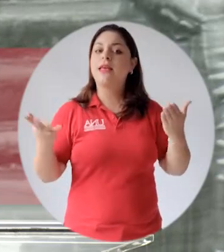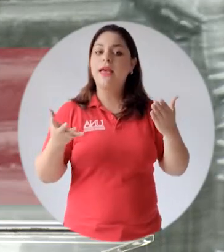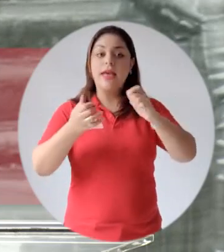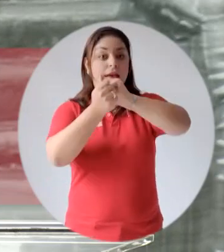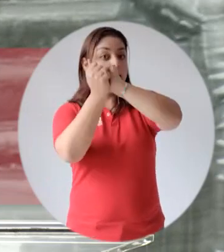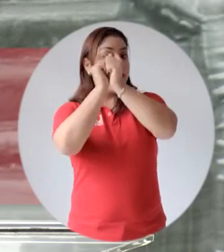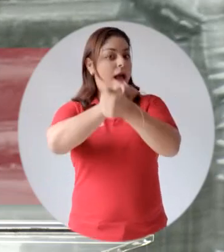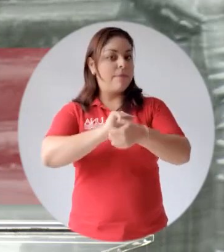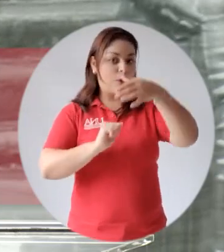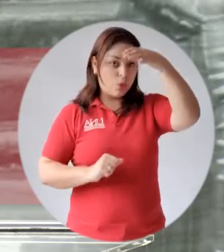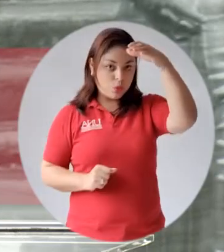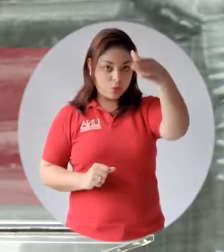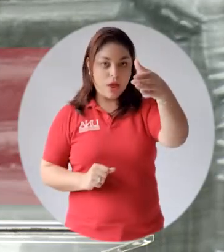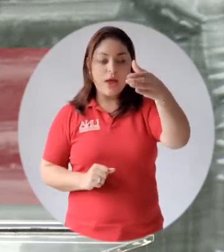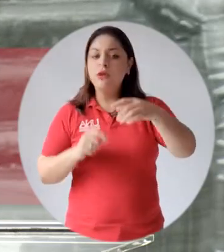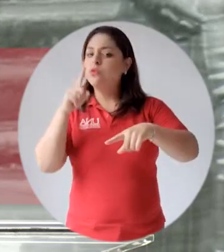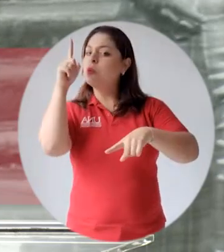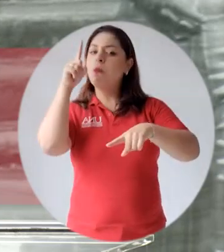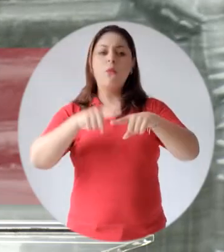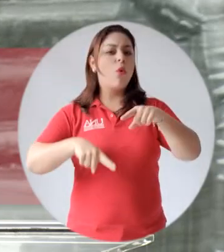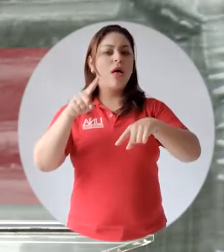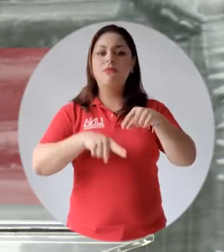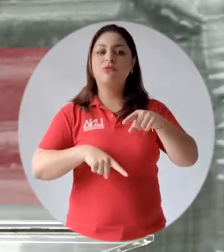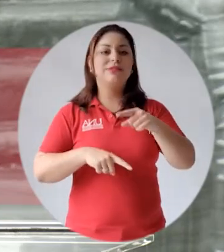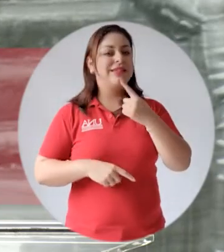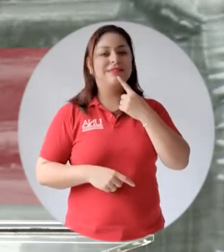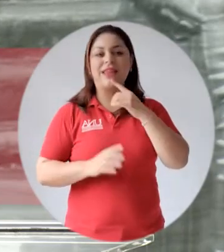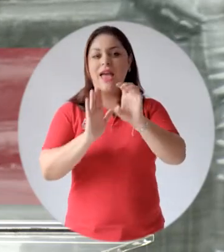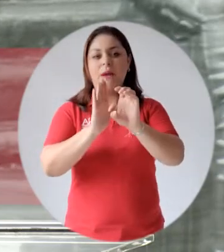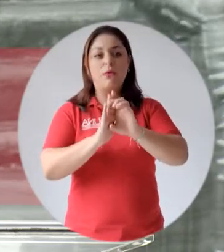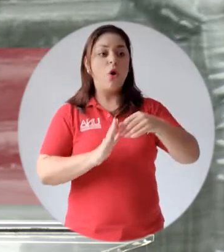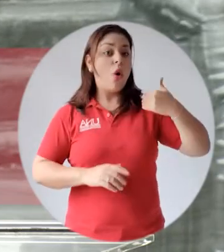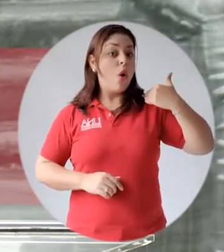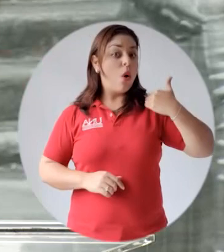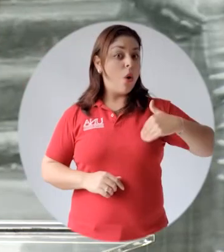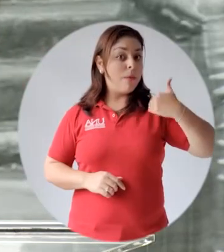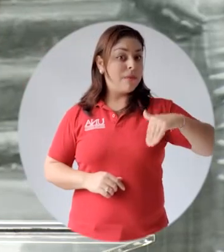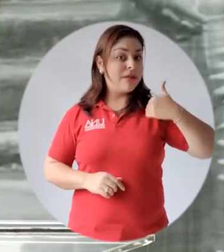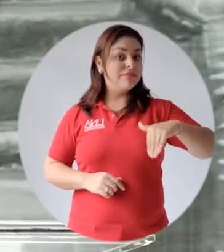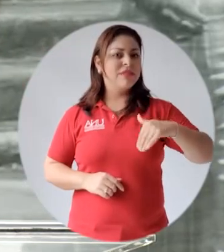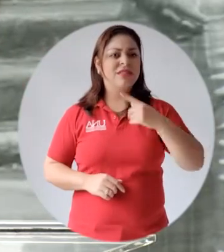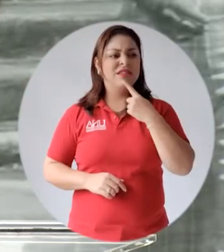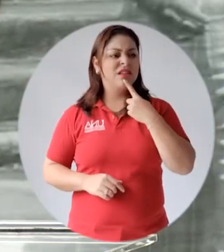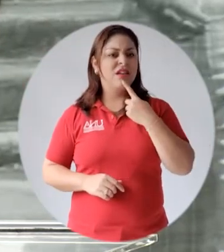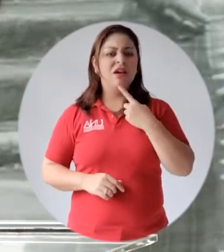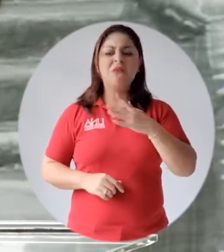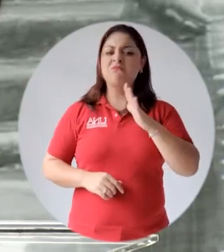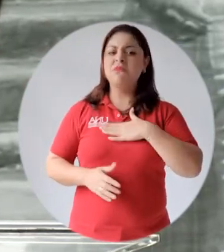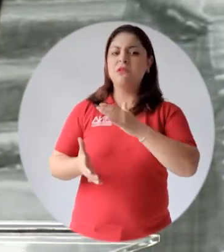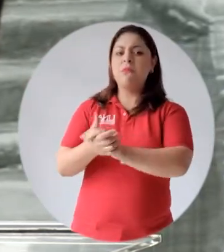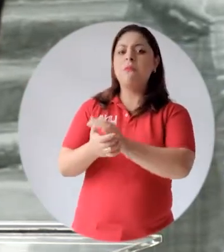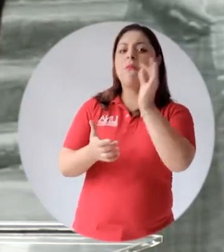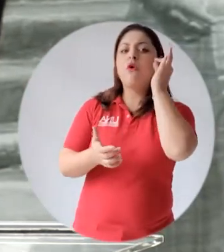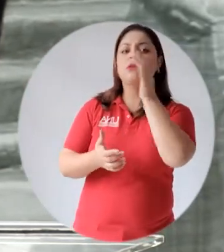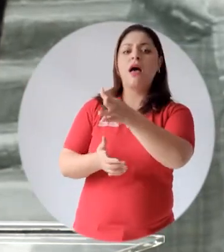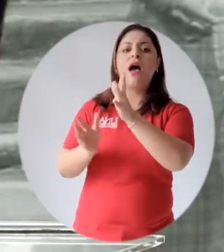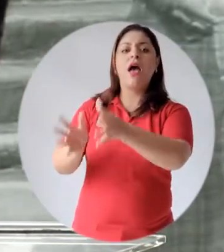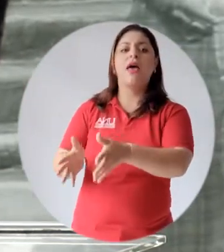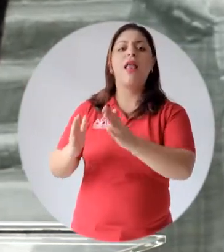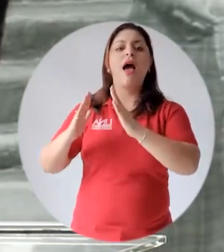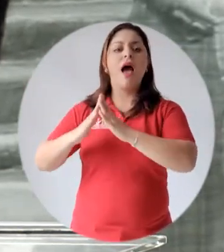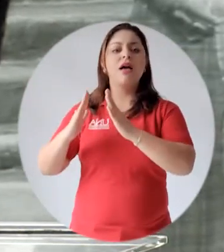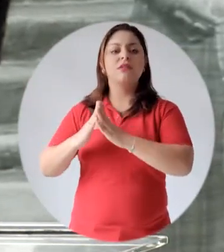cultural. Que no volvamos a escuchar a un hombre diciendo es que mi esposa no trabaja. A una mujer diciendo yo no